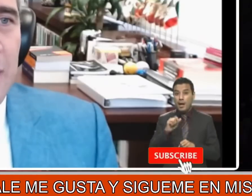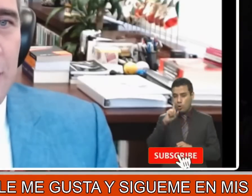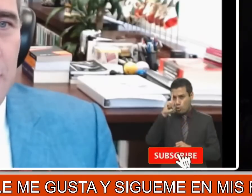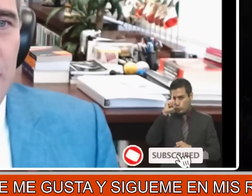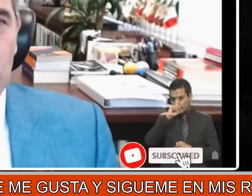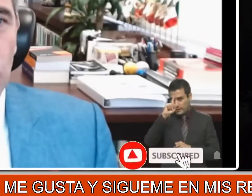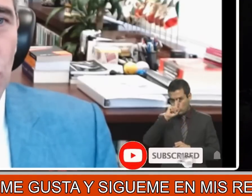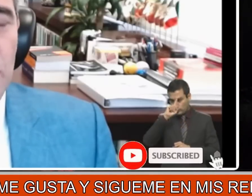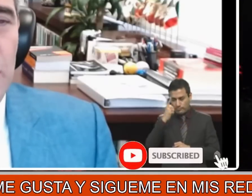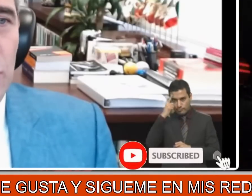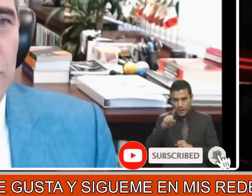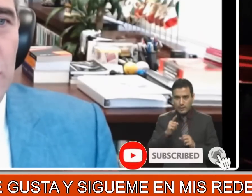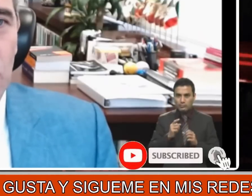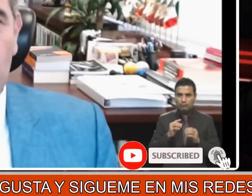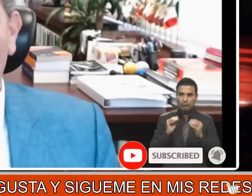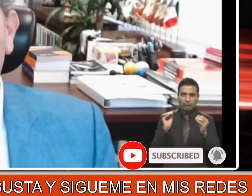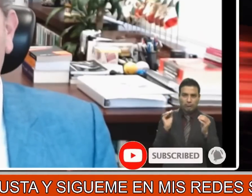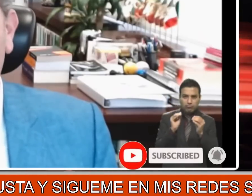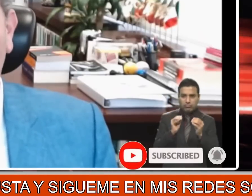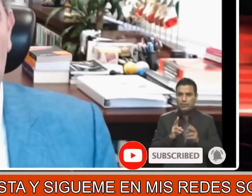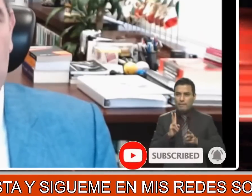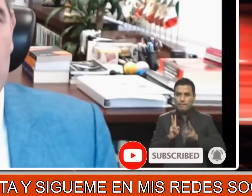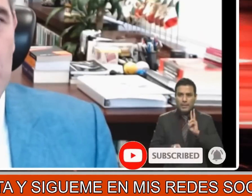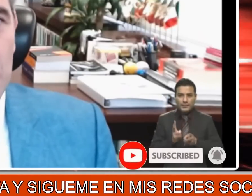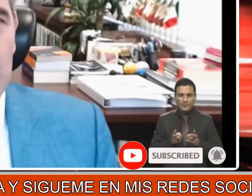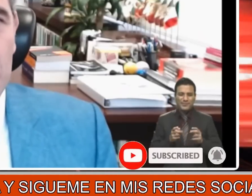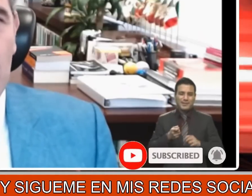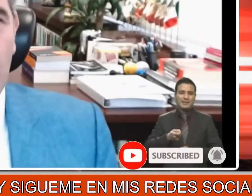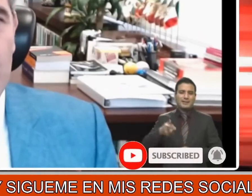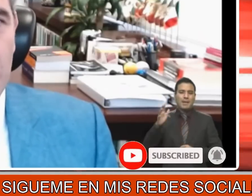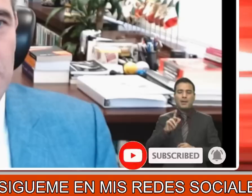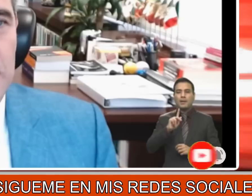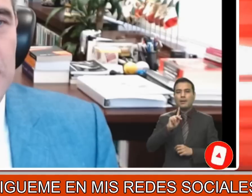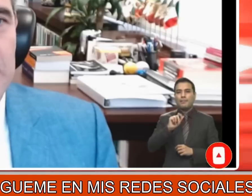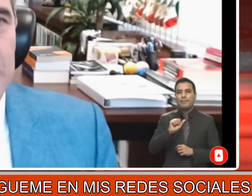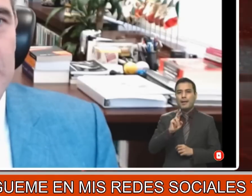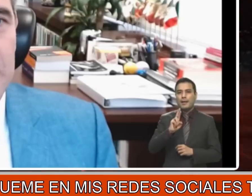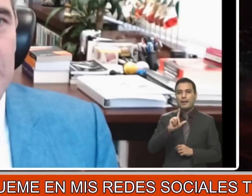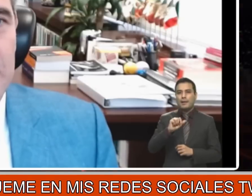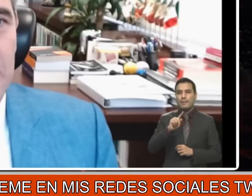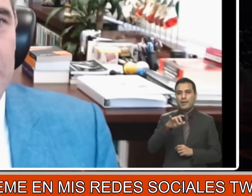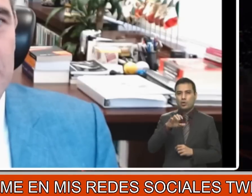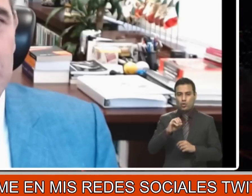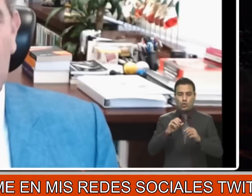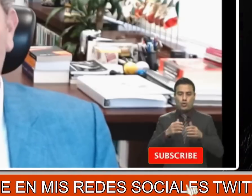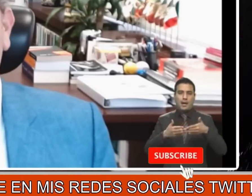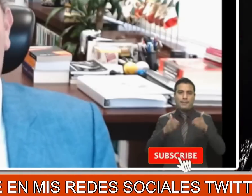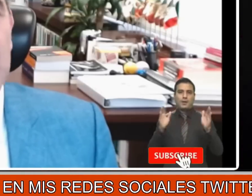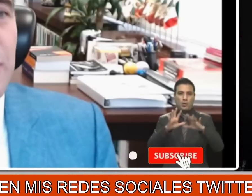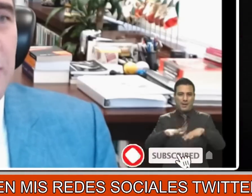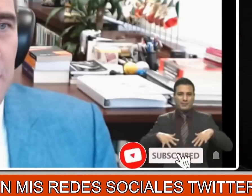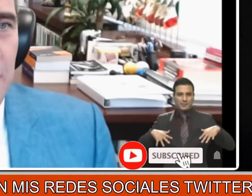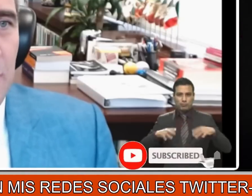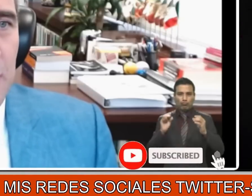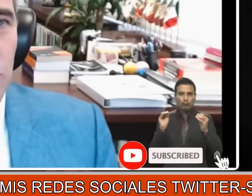participar en la discusión lo que se conoce como parlamento abierto de las distintas iniciativas